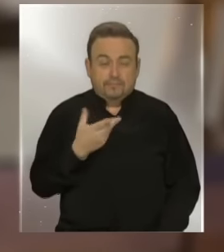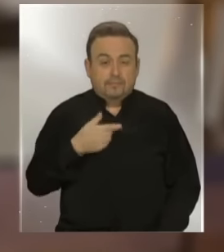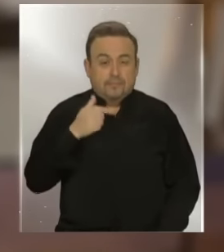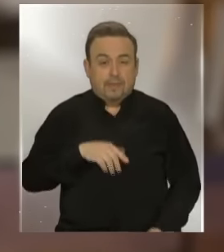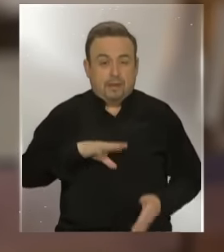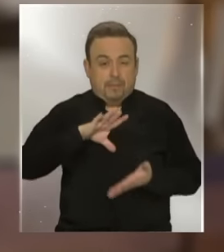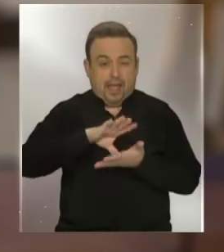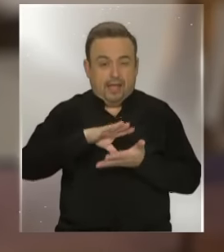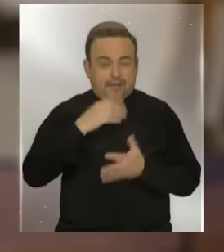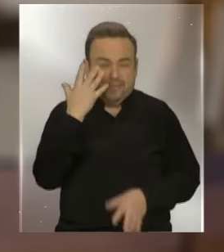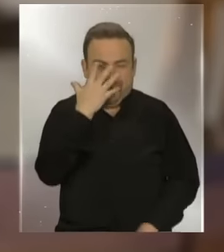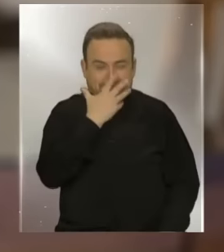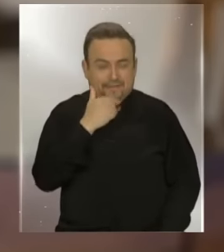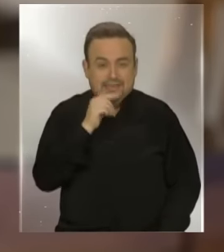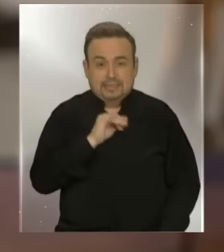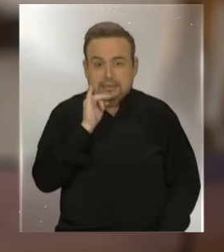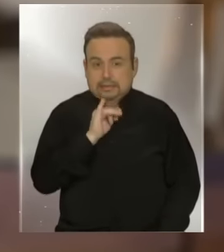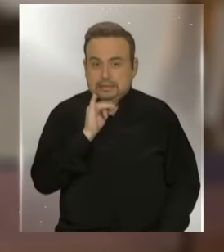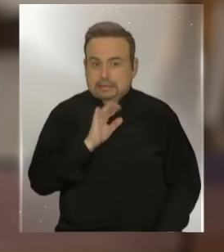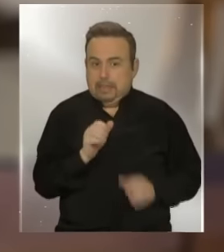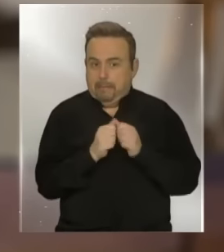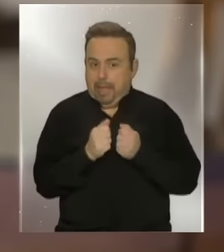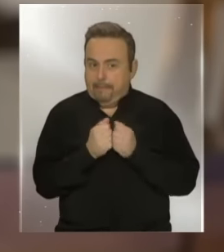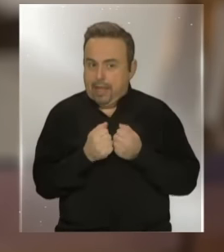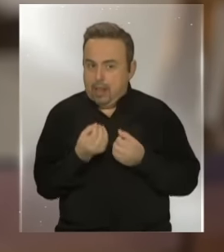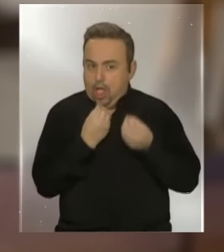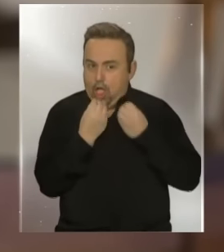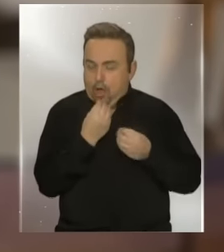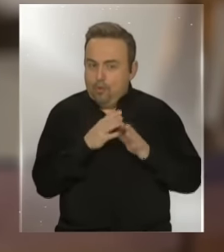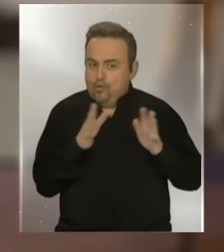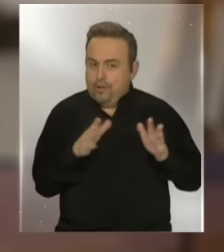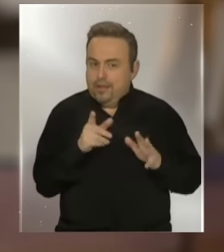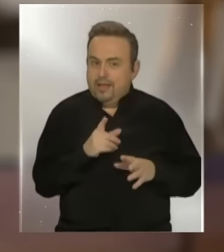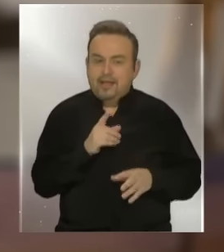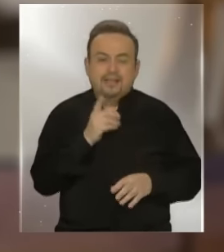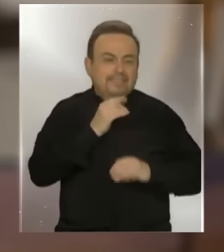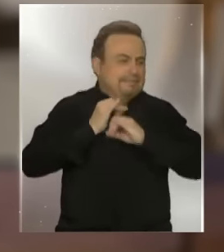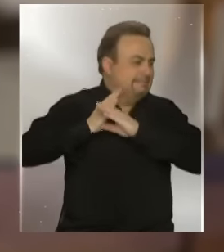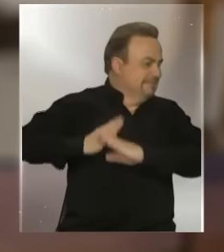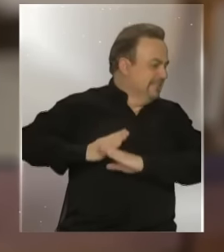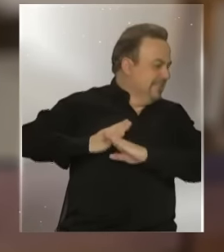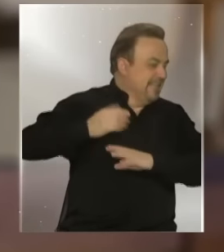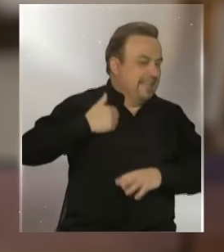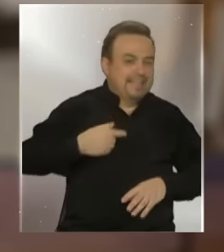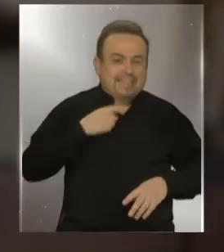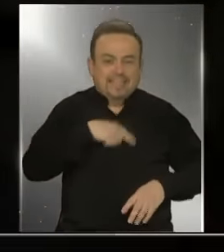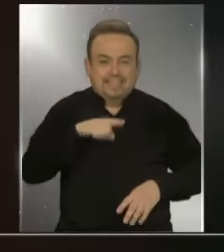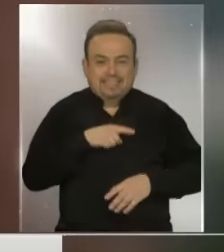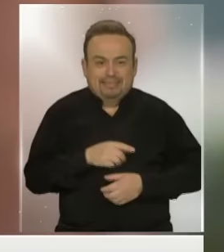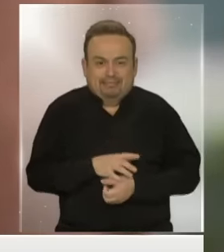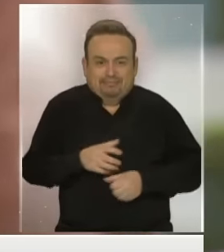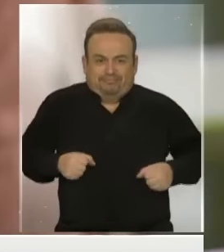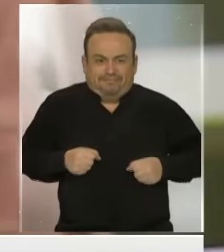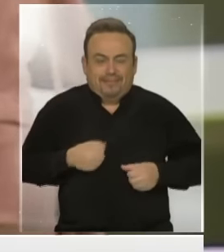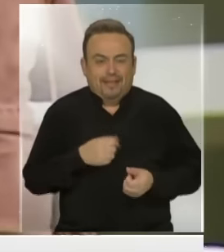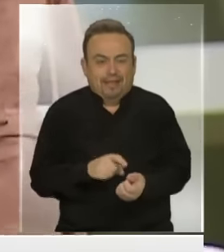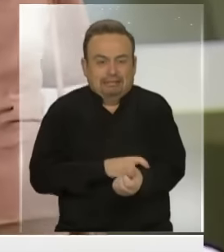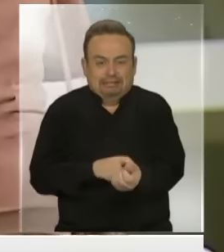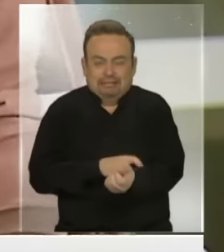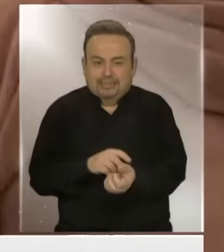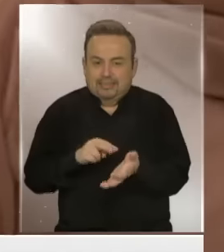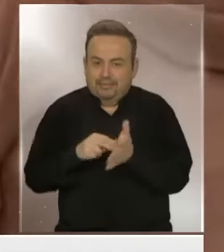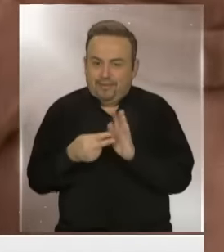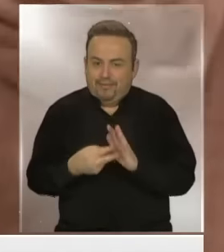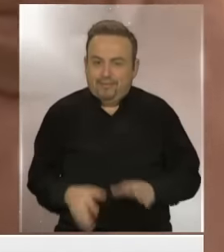este país maravilloso, se abusa mucho del pan. Y el pan es el enemigo número uno de la prediabetes. ¿Estás